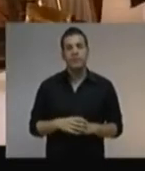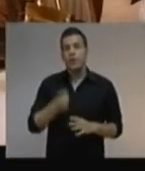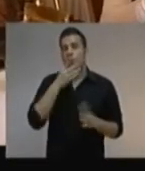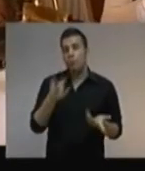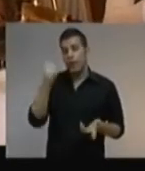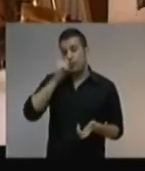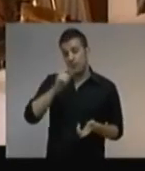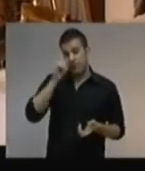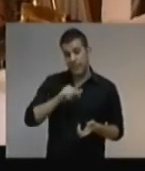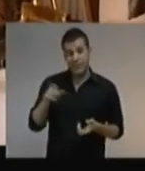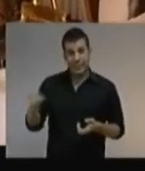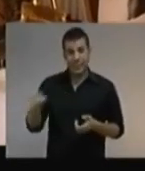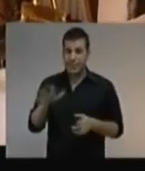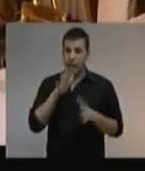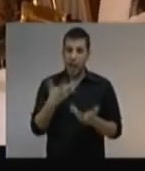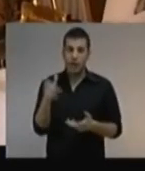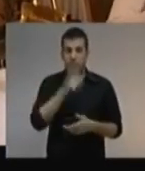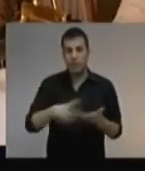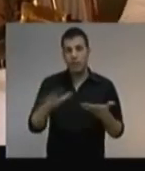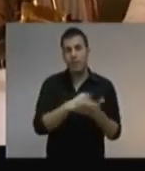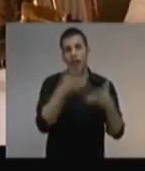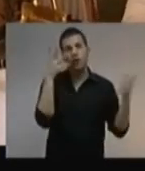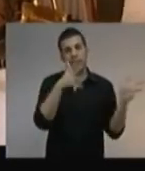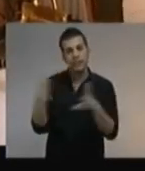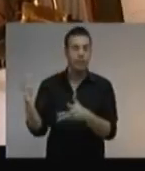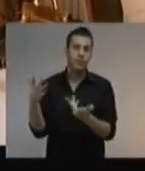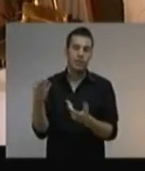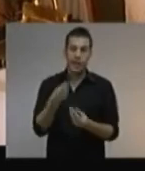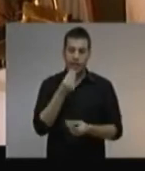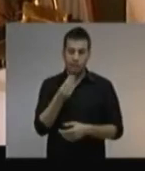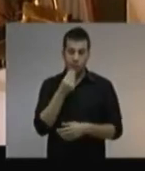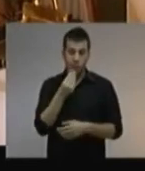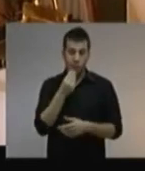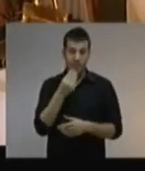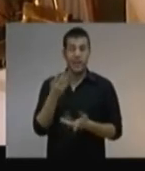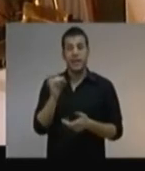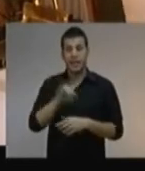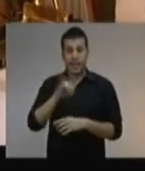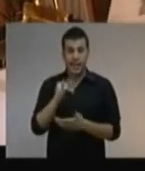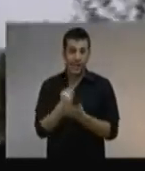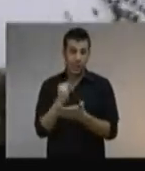con este vino de autor recomendamos a todo el mundo que pruebe la cocina canaria y te damos las gracias. Gracias.